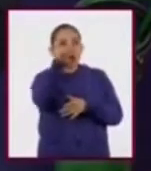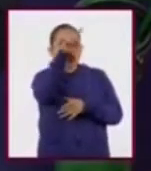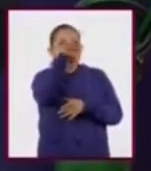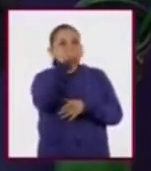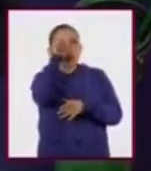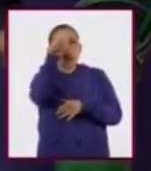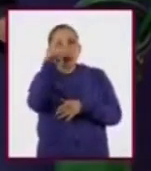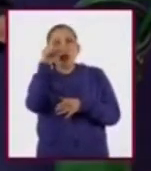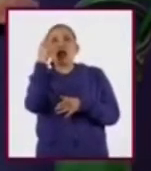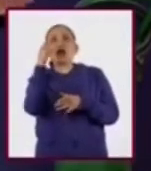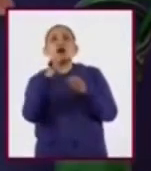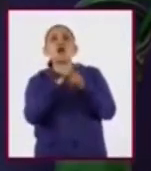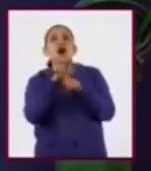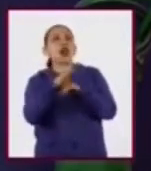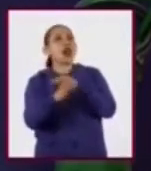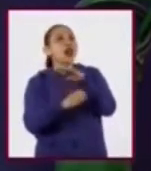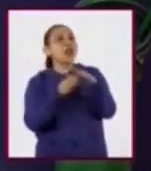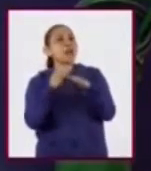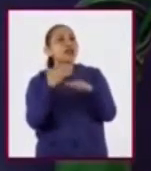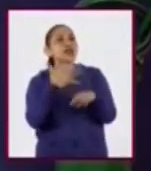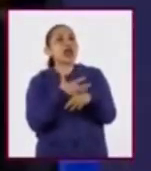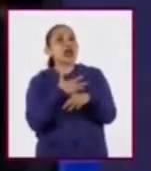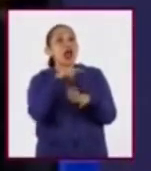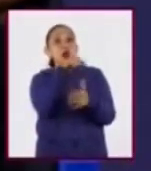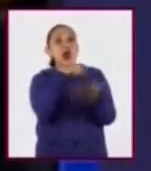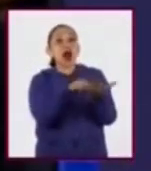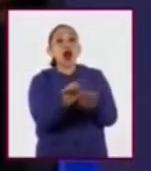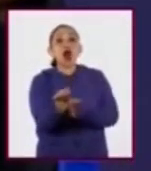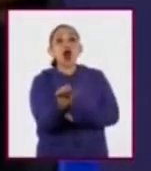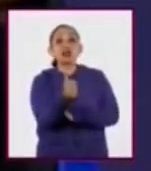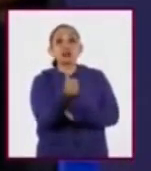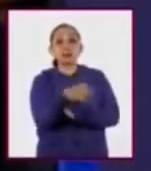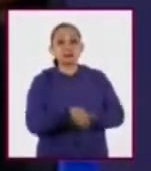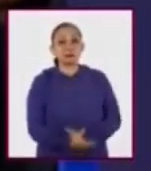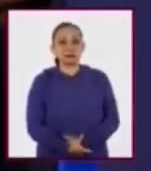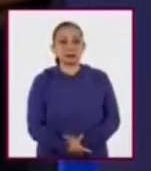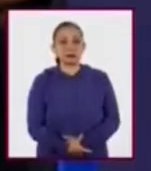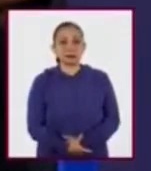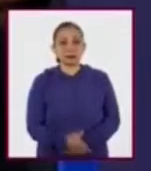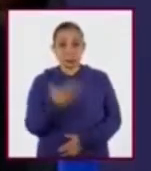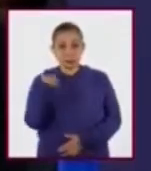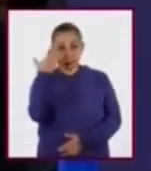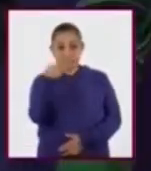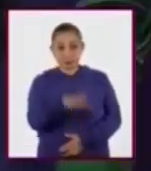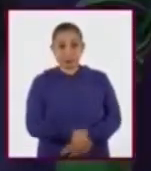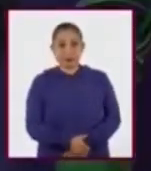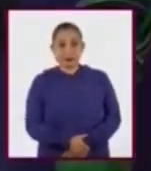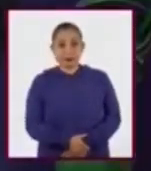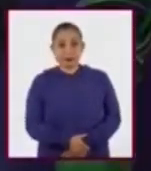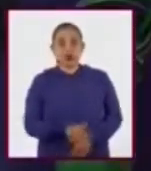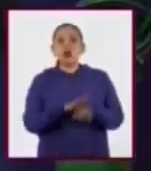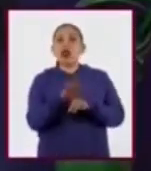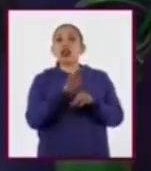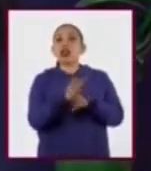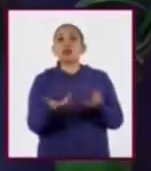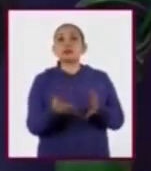tabla periódica qué elemento ocupa el lugar 11. ¿Ya saben? ¿Qué elemento